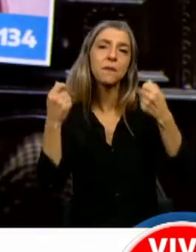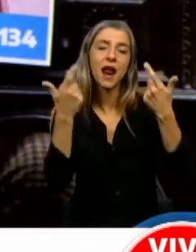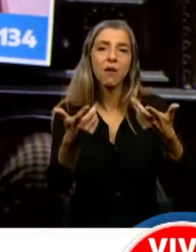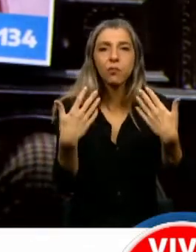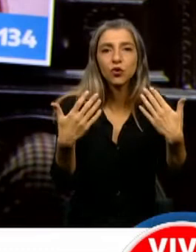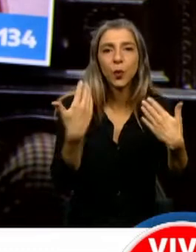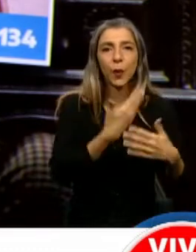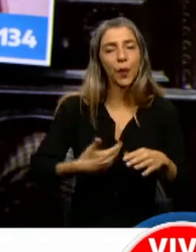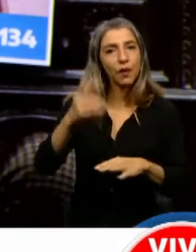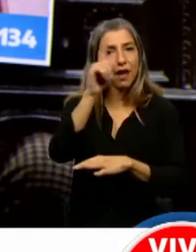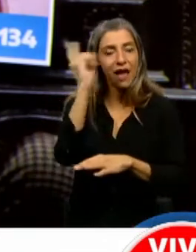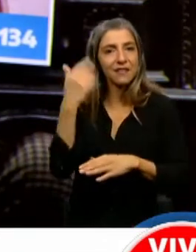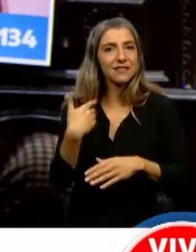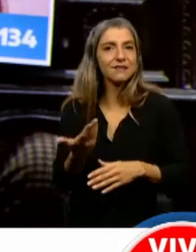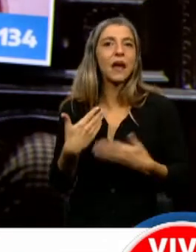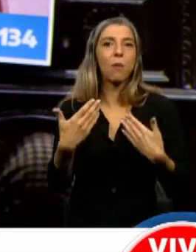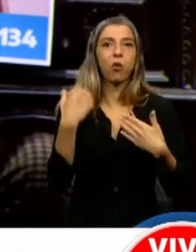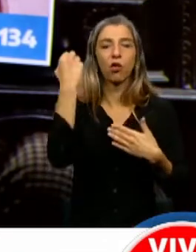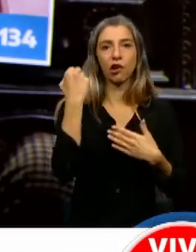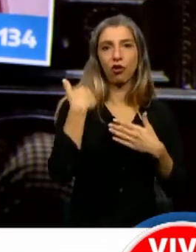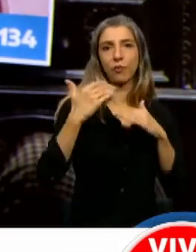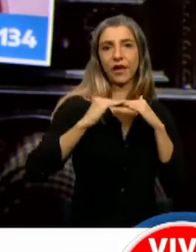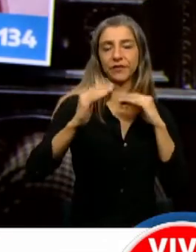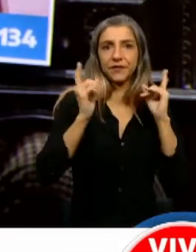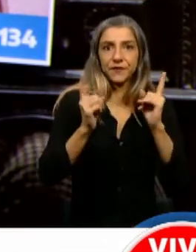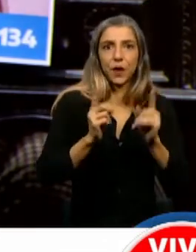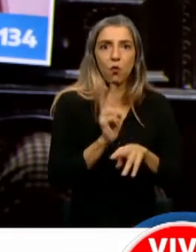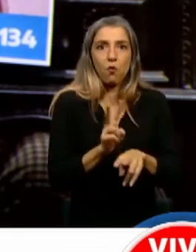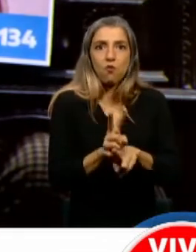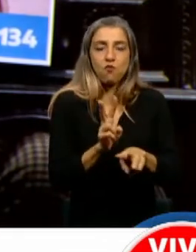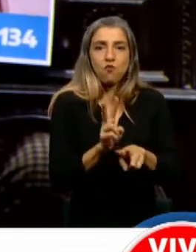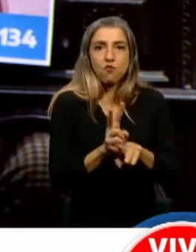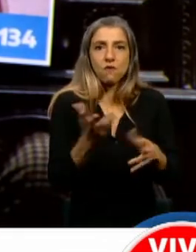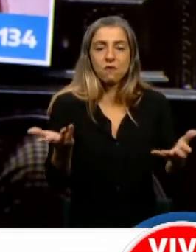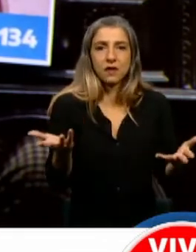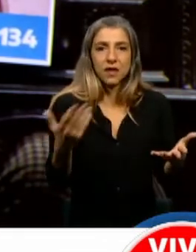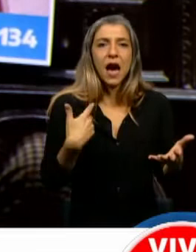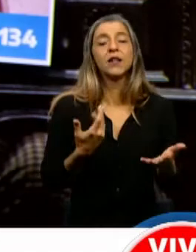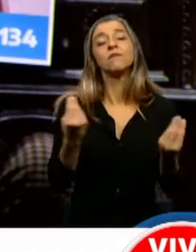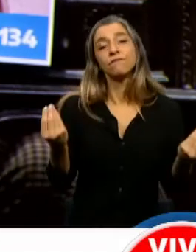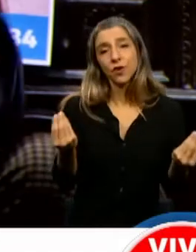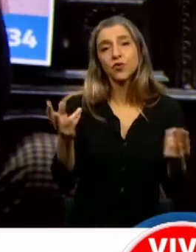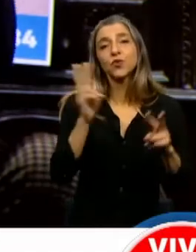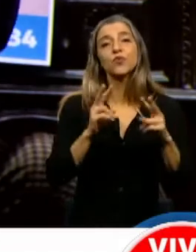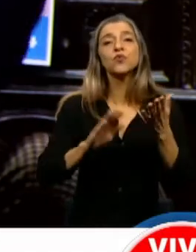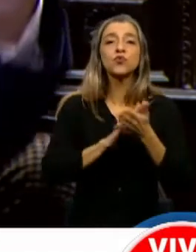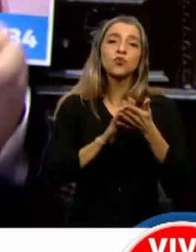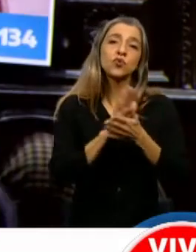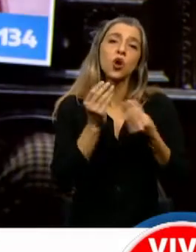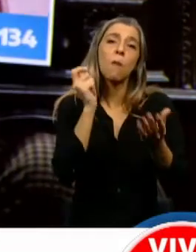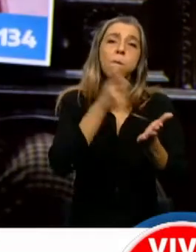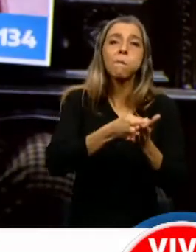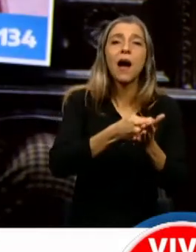gobierno para poder sostener la actividad económica. ¿Quién debía pagar más? Aquellos que tenían mayor